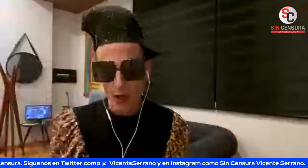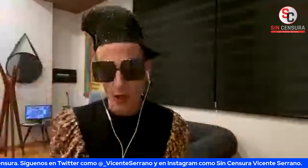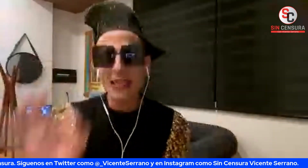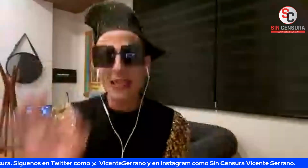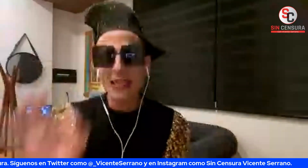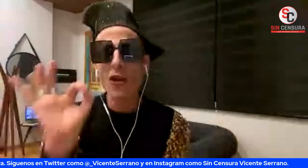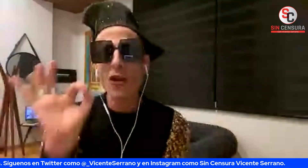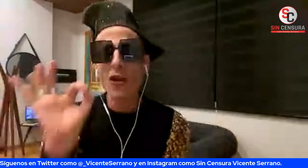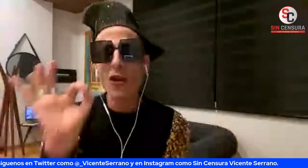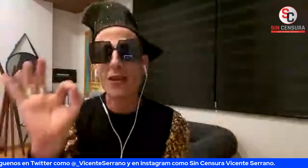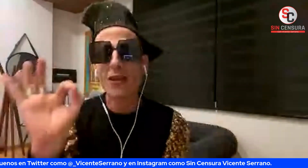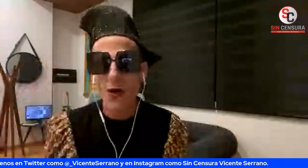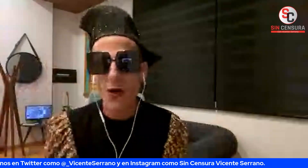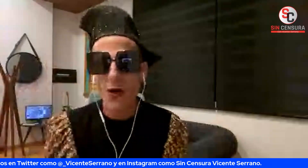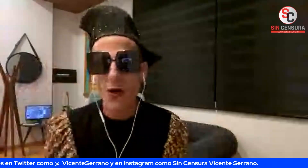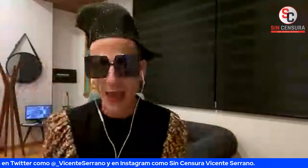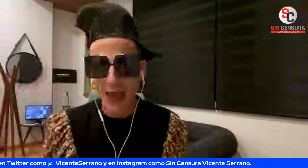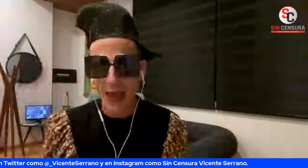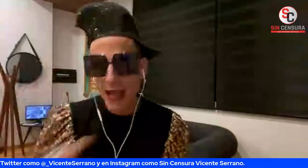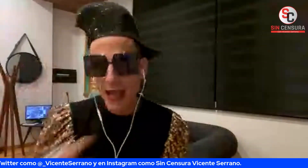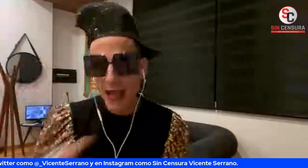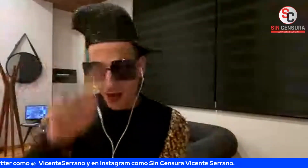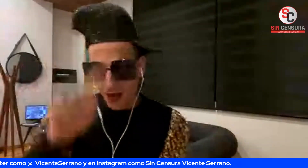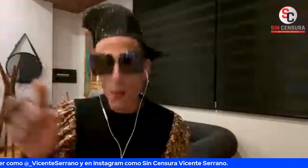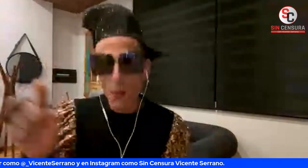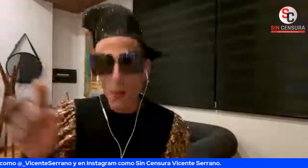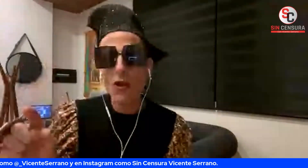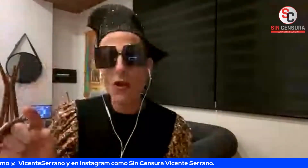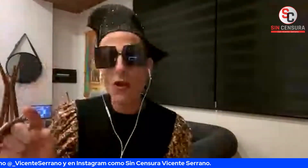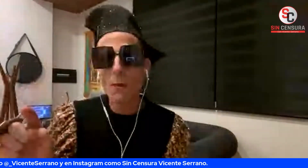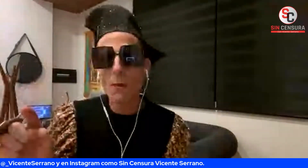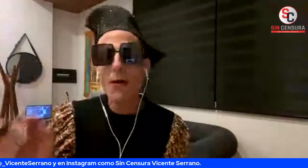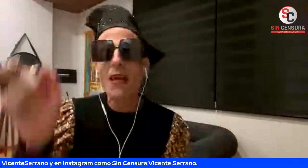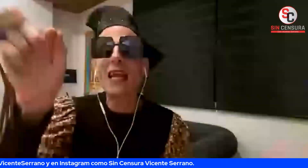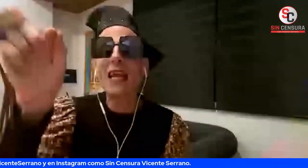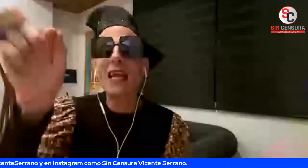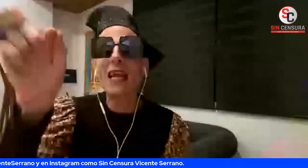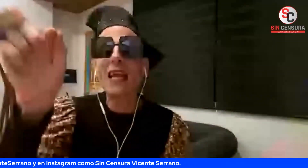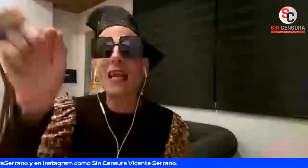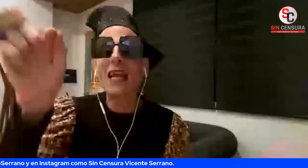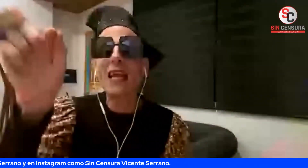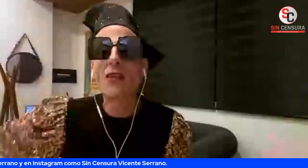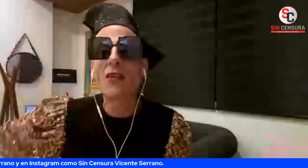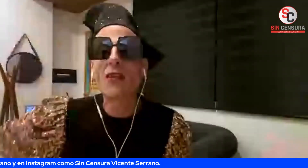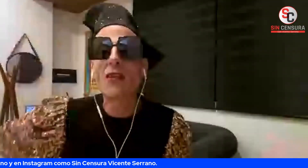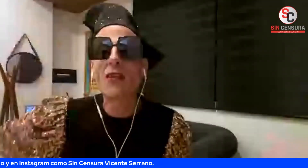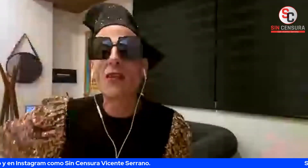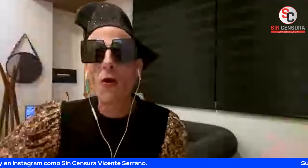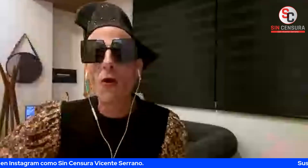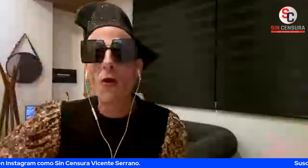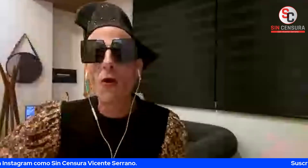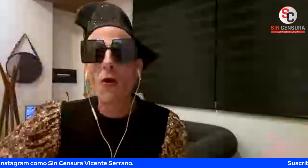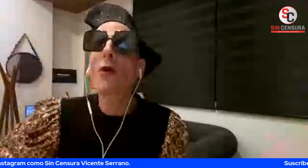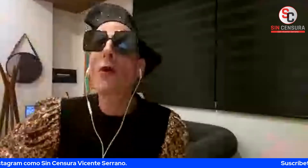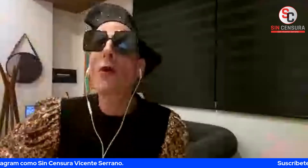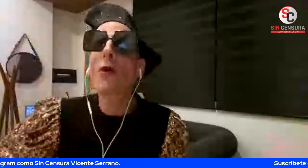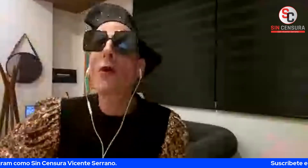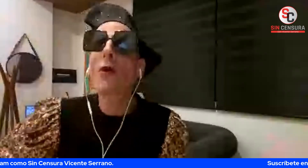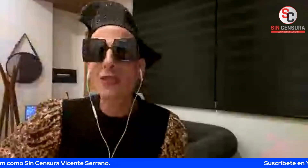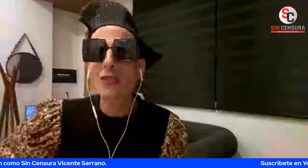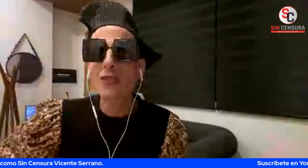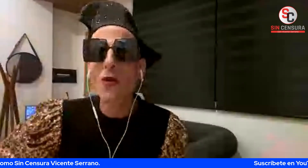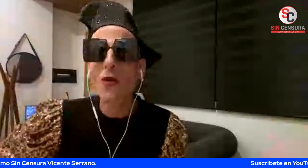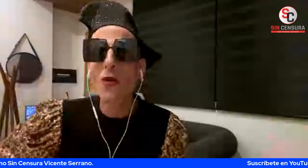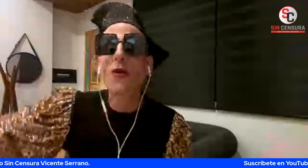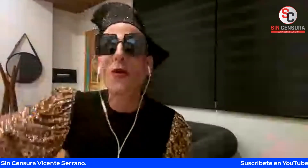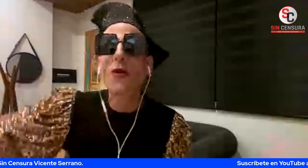Unidos creció en 2021 como lo hizo con su PIB, y luego en el 2022 se le cayó. ¿Y por qué a México